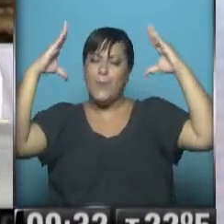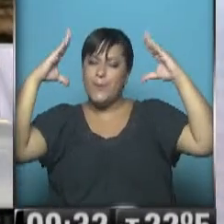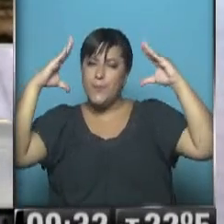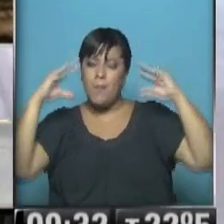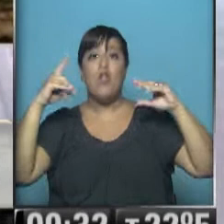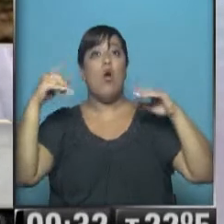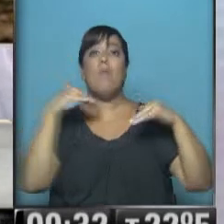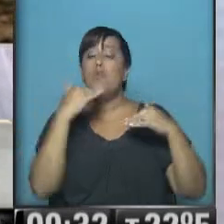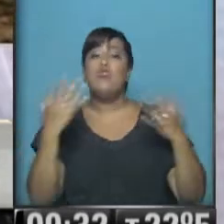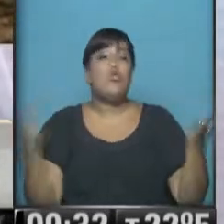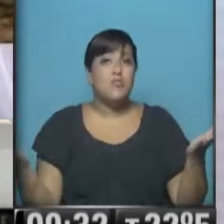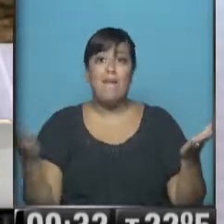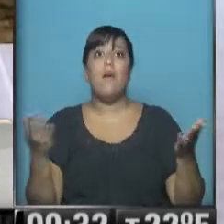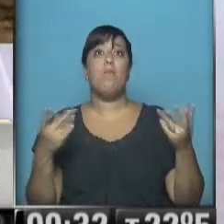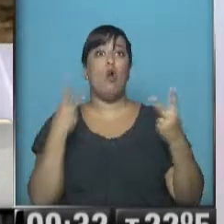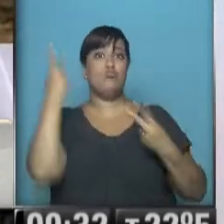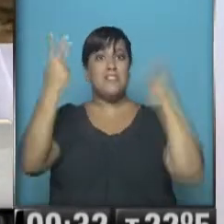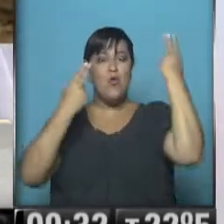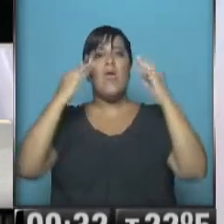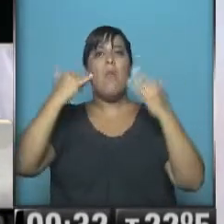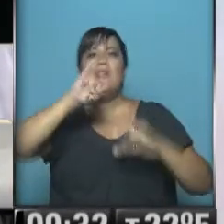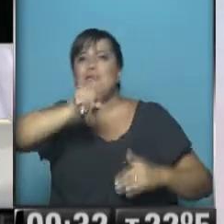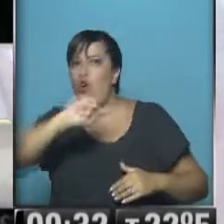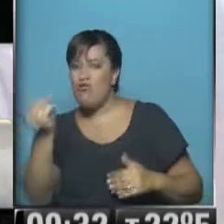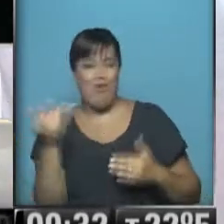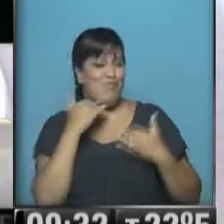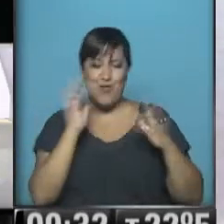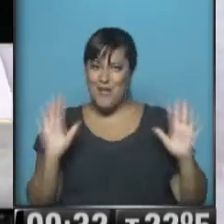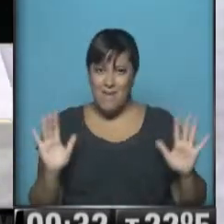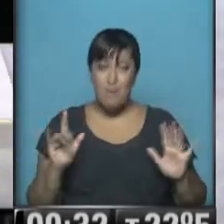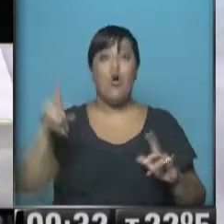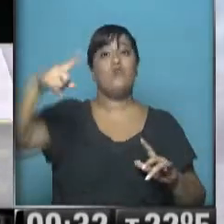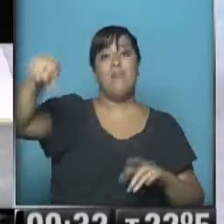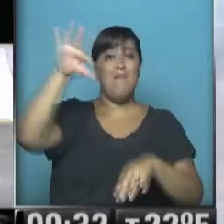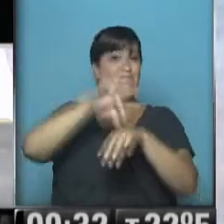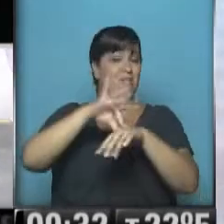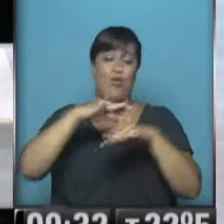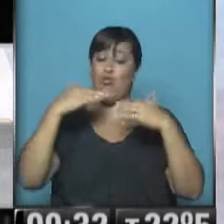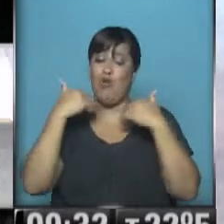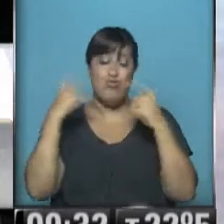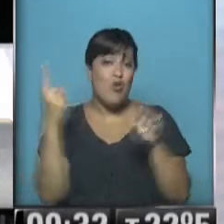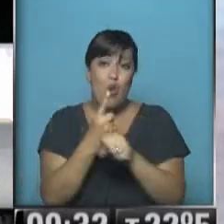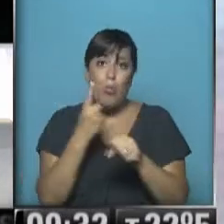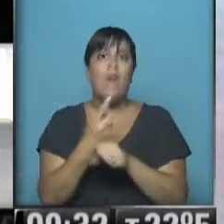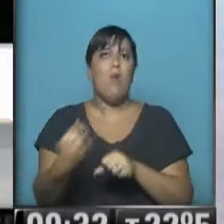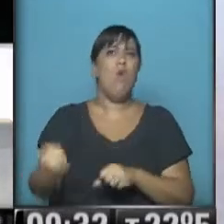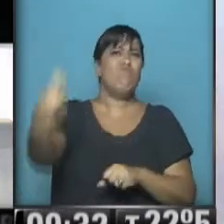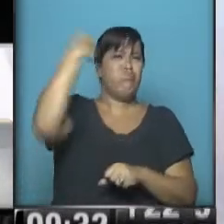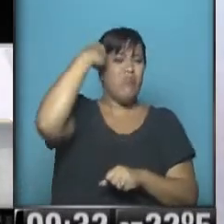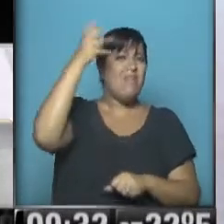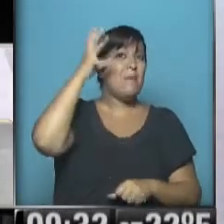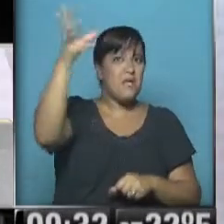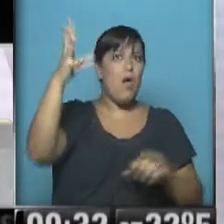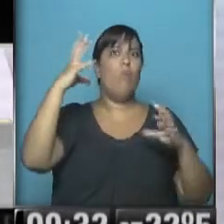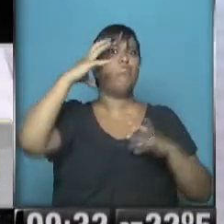no sabemos si se puede intervenir quirúrgicamente, si necesita algo más. Ellos no pueden hacer nada porque el cerebro, por el golpe que le dieron, está